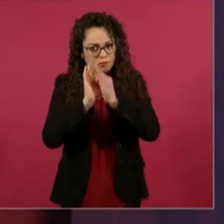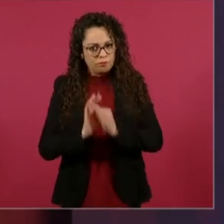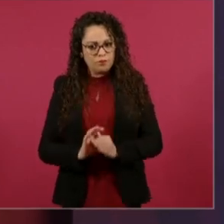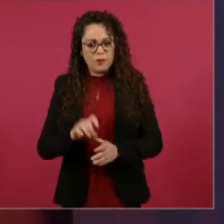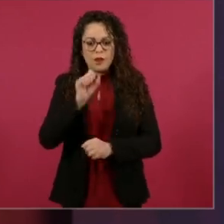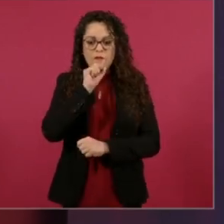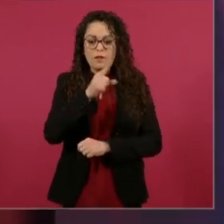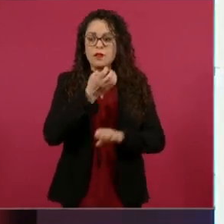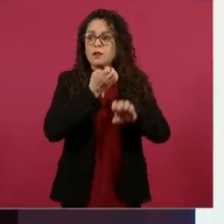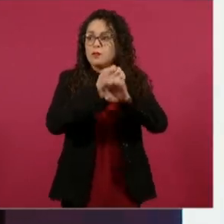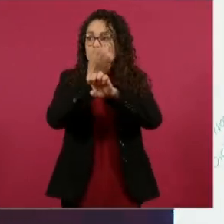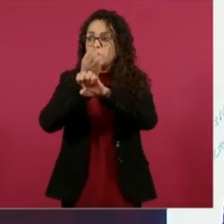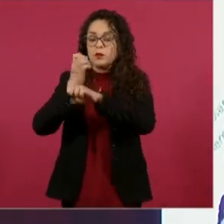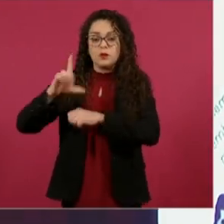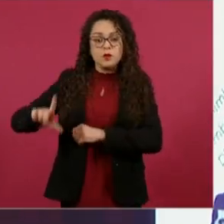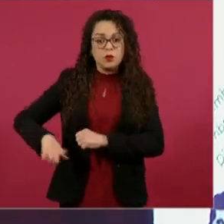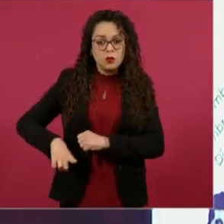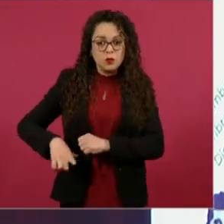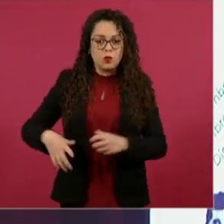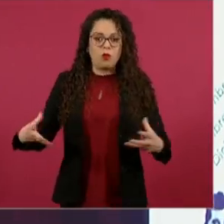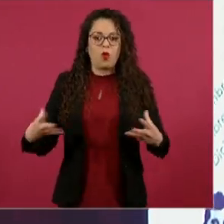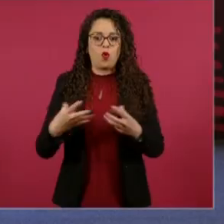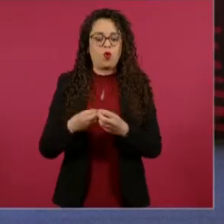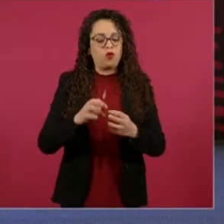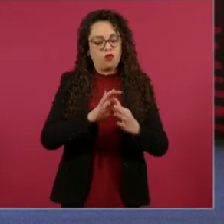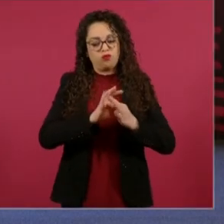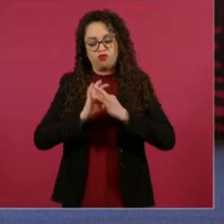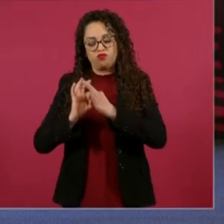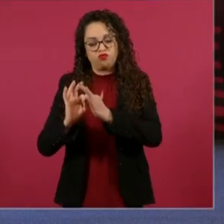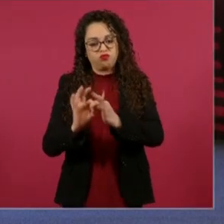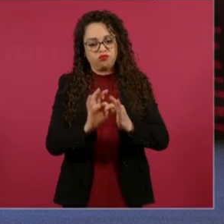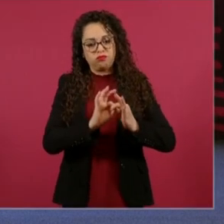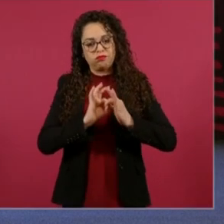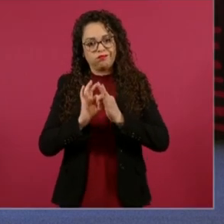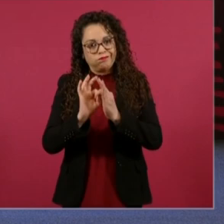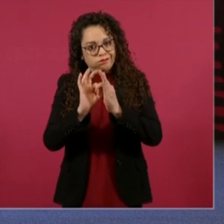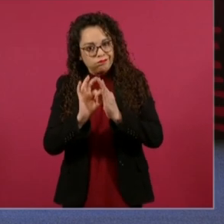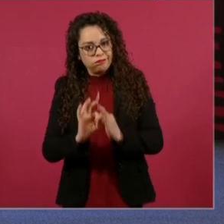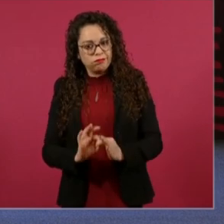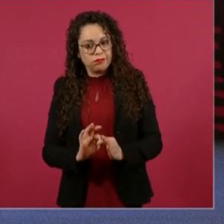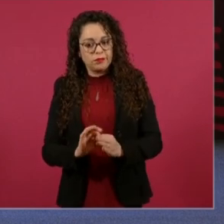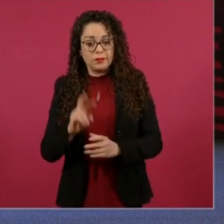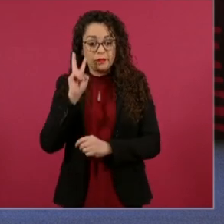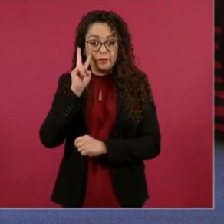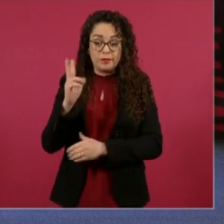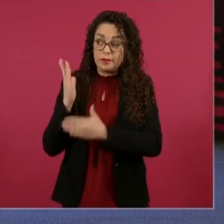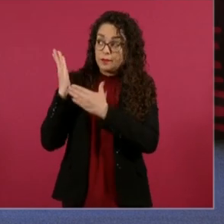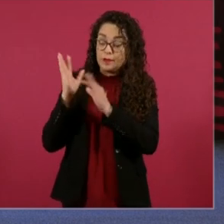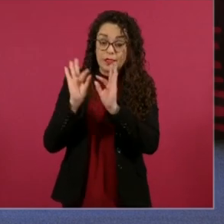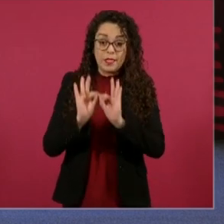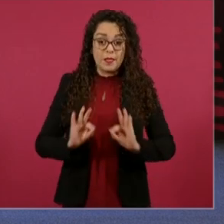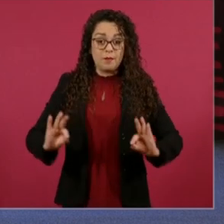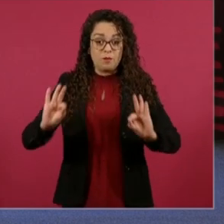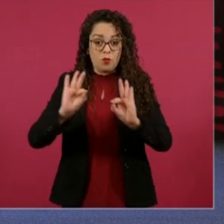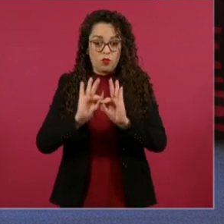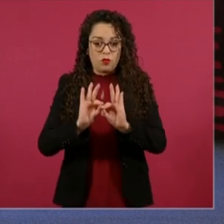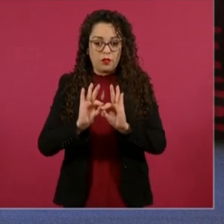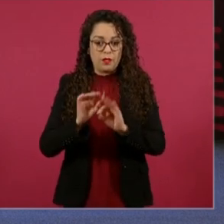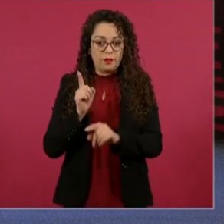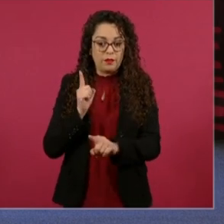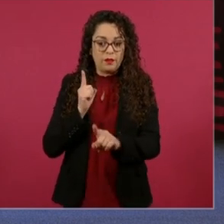gobiernos de los estados. Adelante. Este delito para nosotros es muy importante porque significa